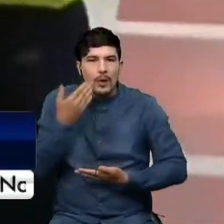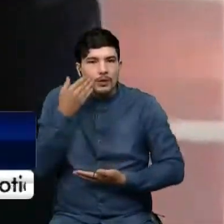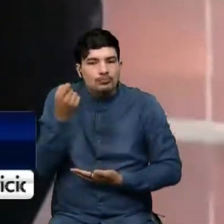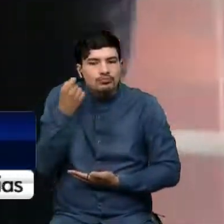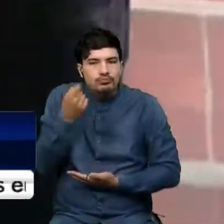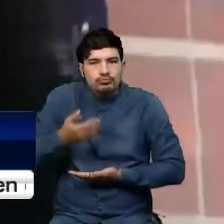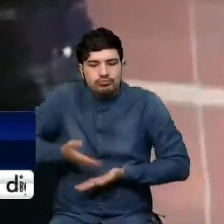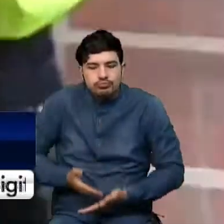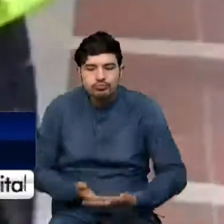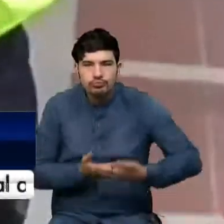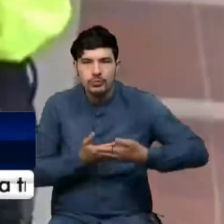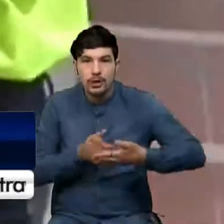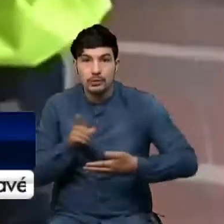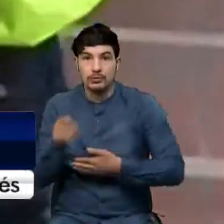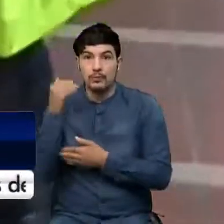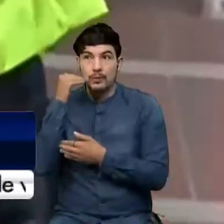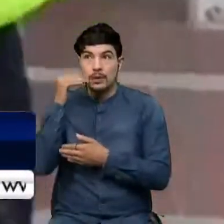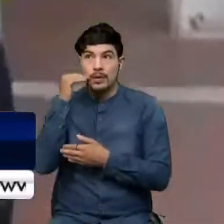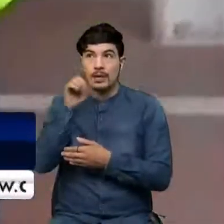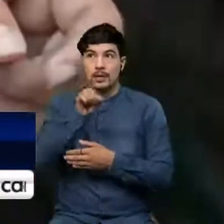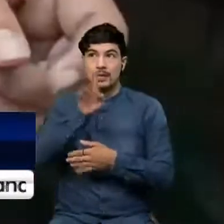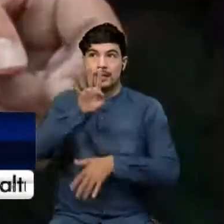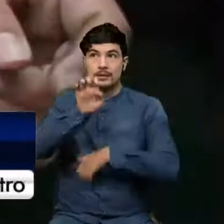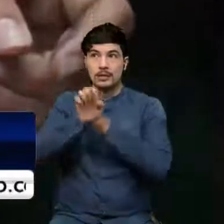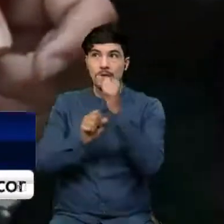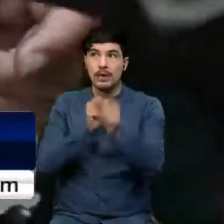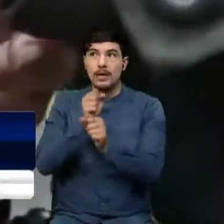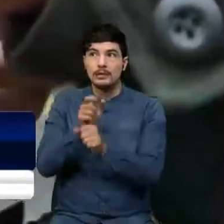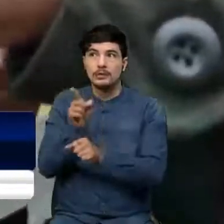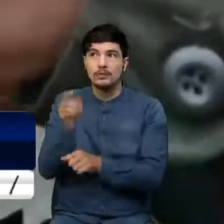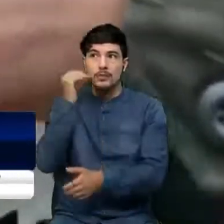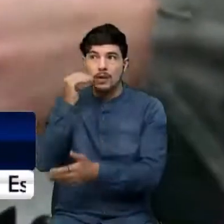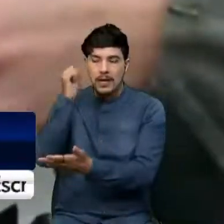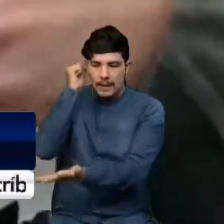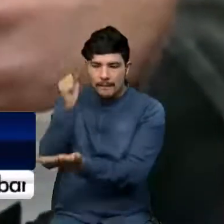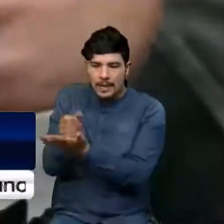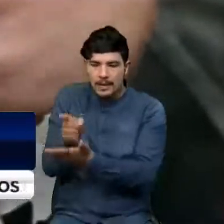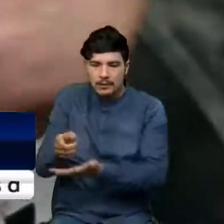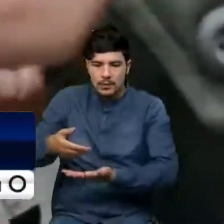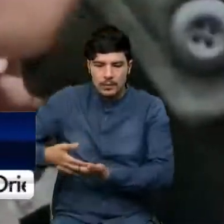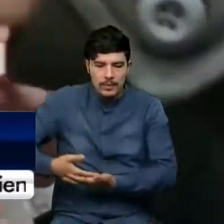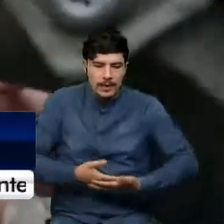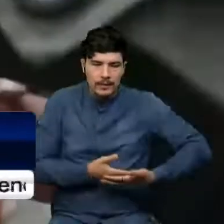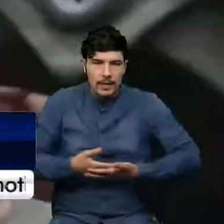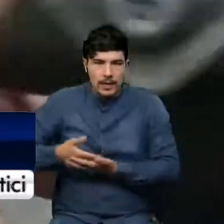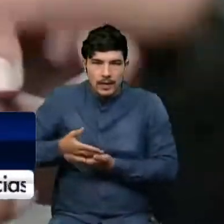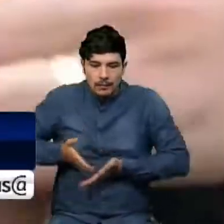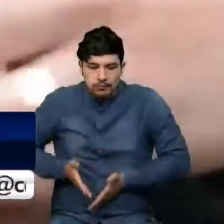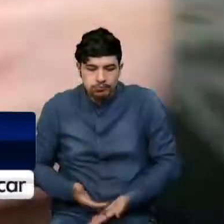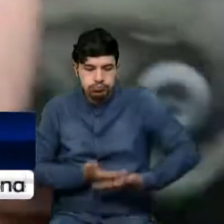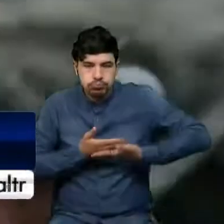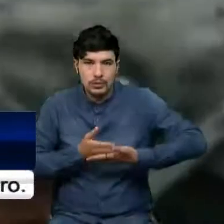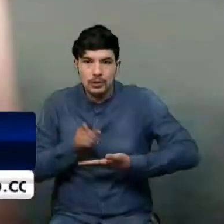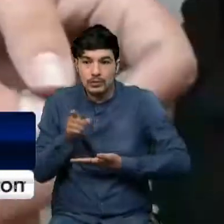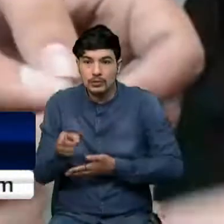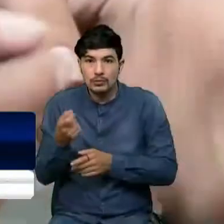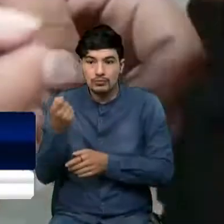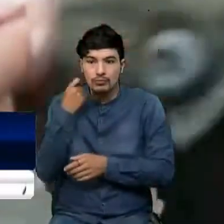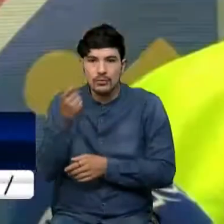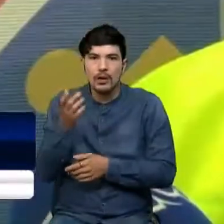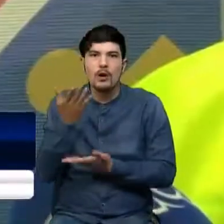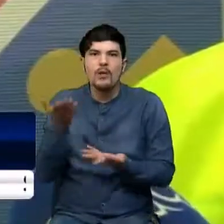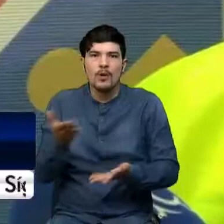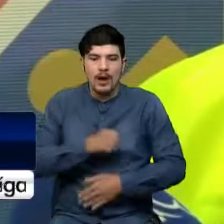fiscalía logró comprobar que una mujer de 19 años habría asesinado a su bebé recién nacido, a quien tuvo por